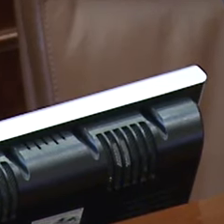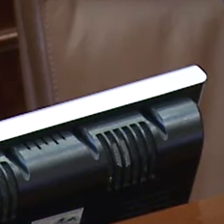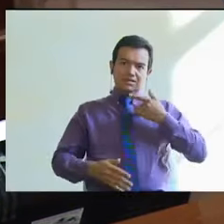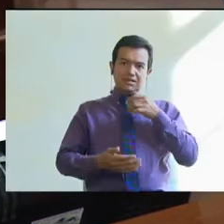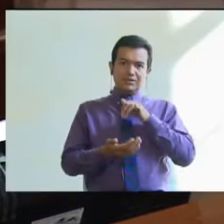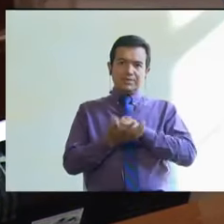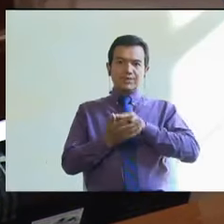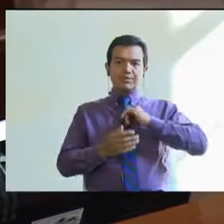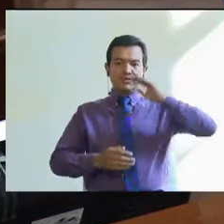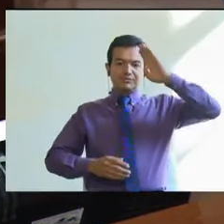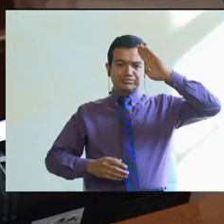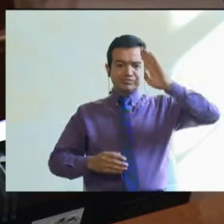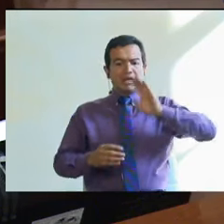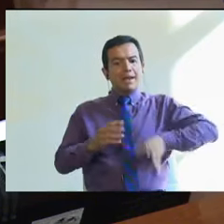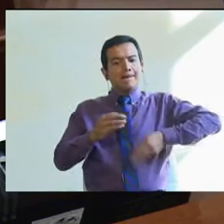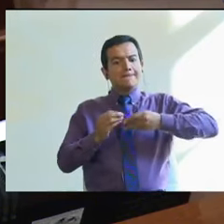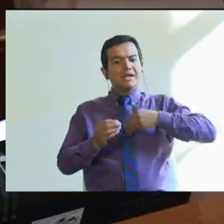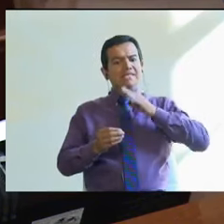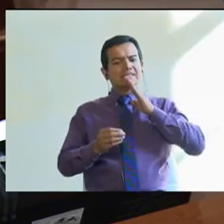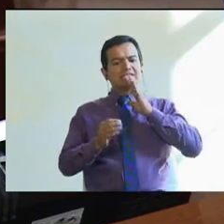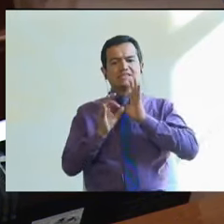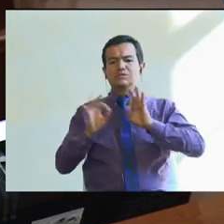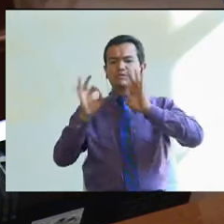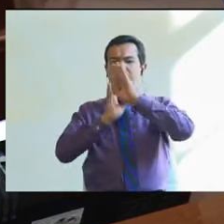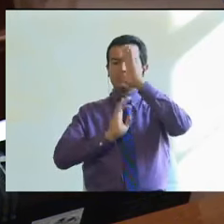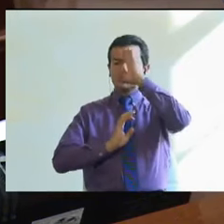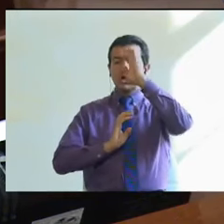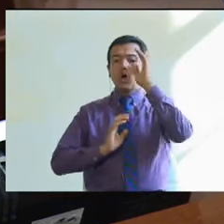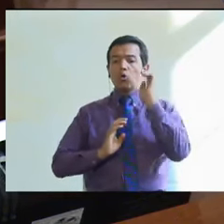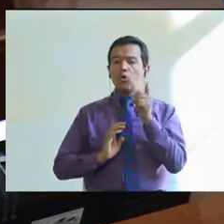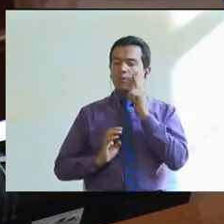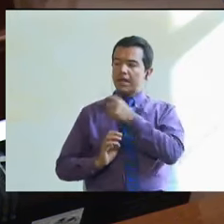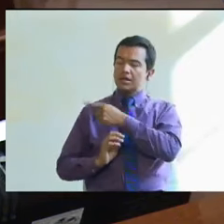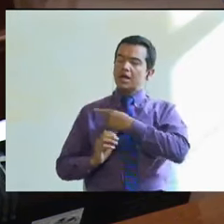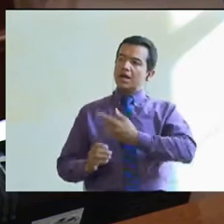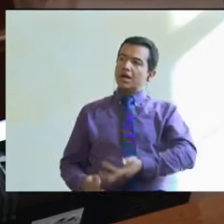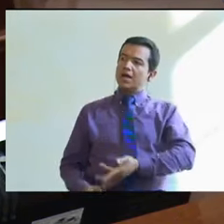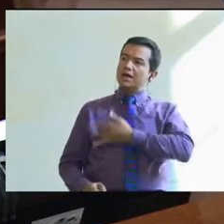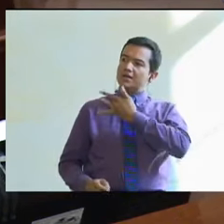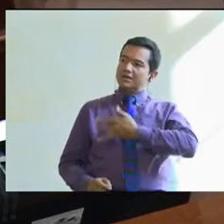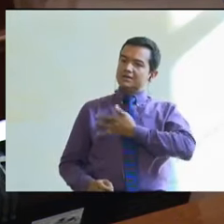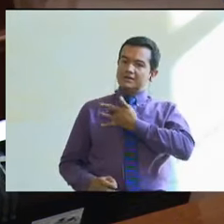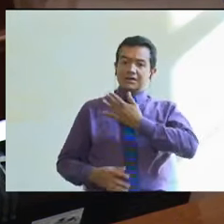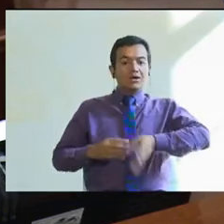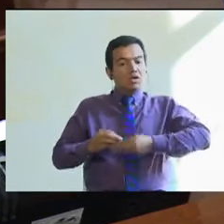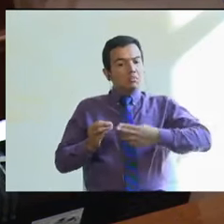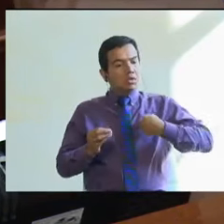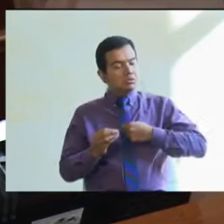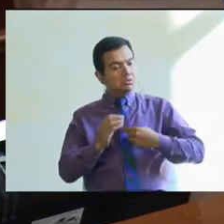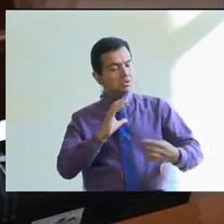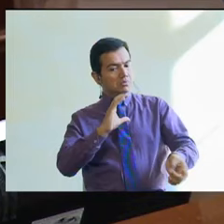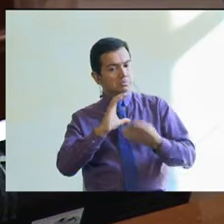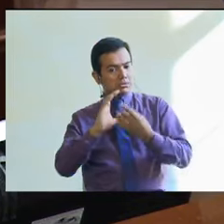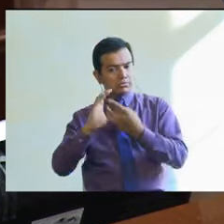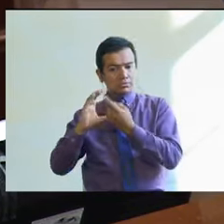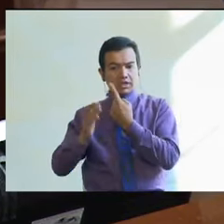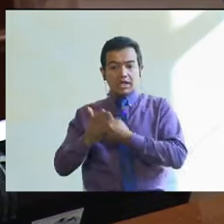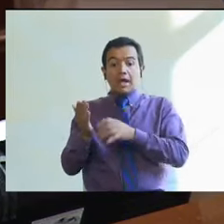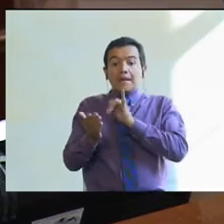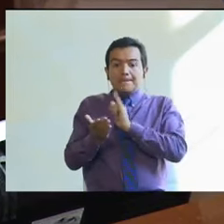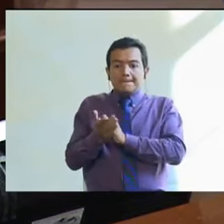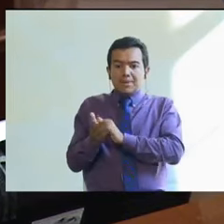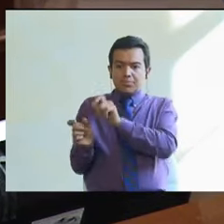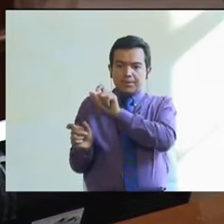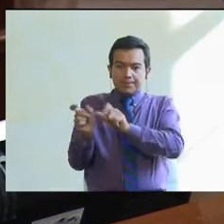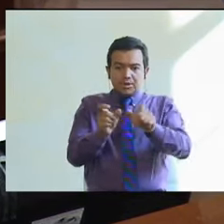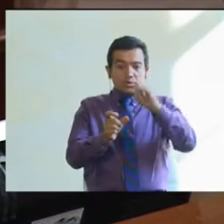pública y especialmente de la policía porque le favorece y hemos recibido mensajes de todos los